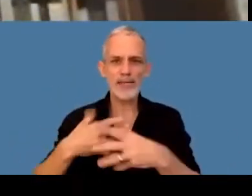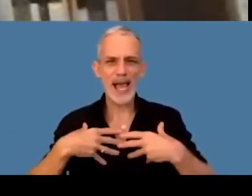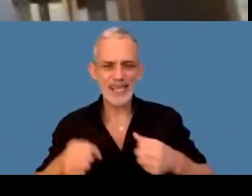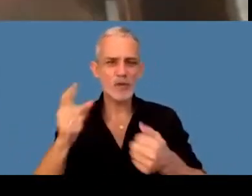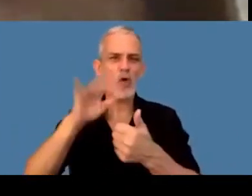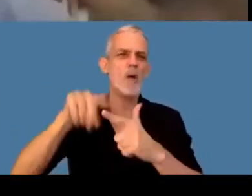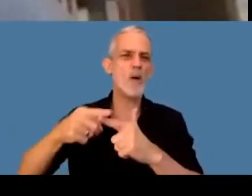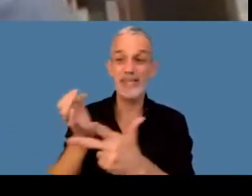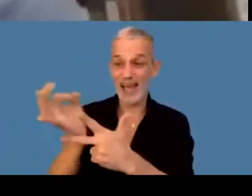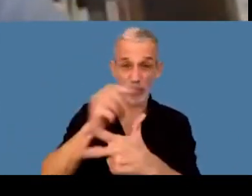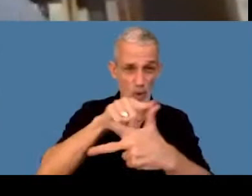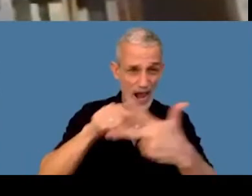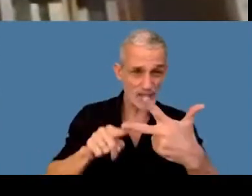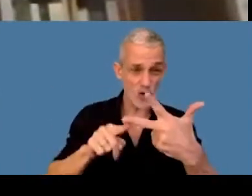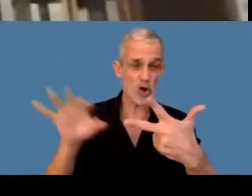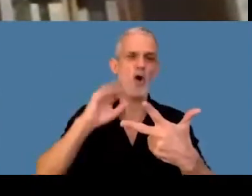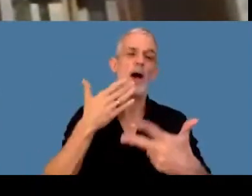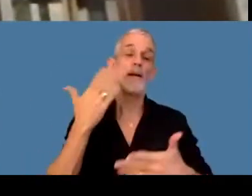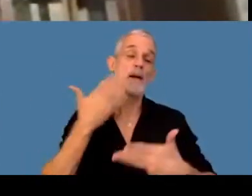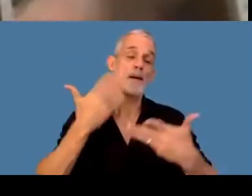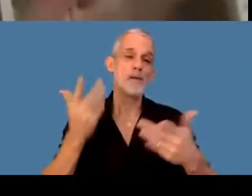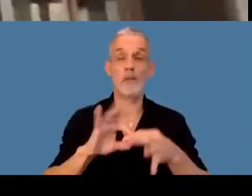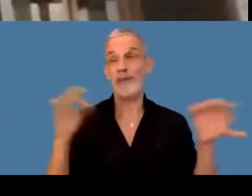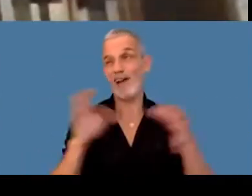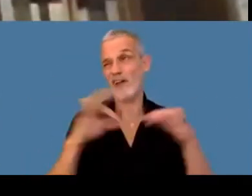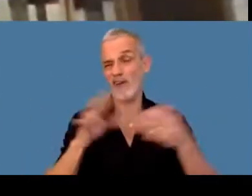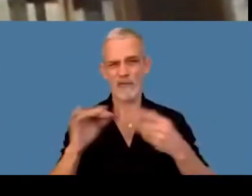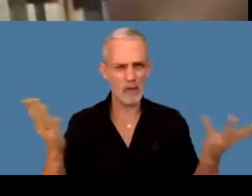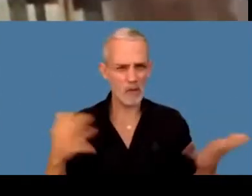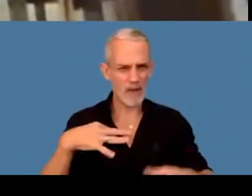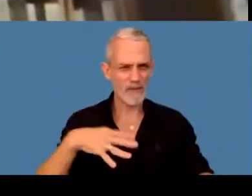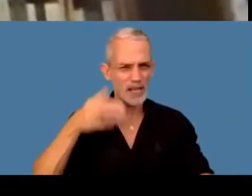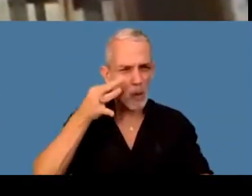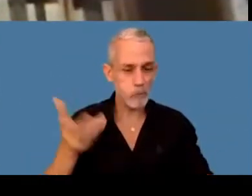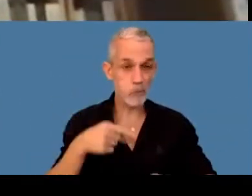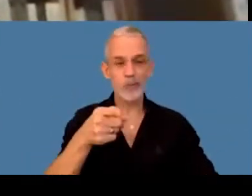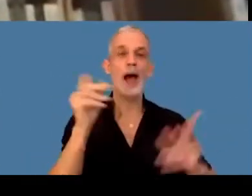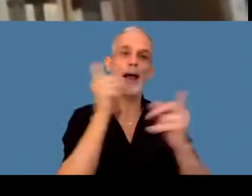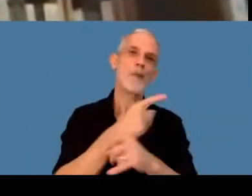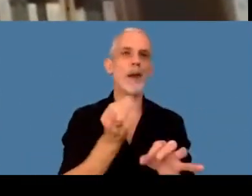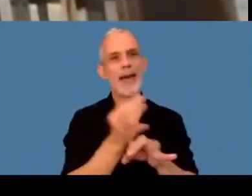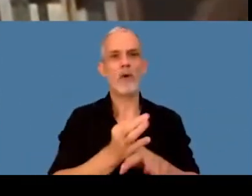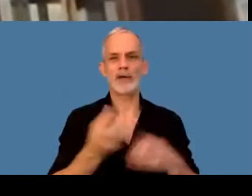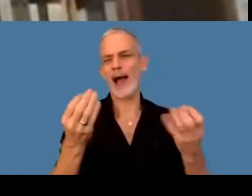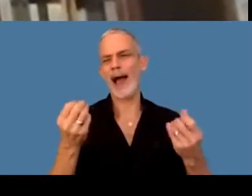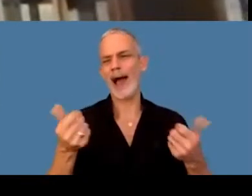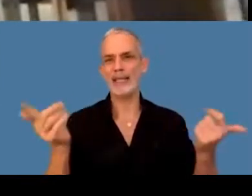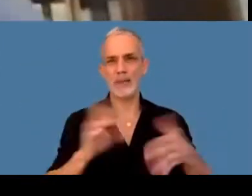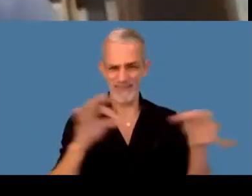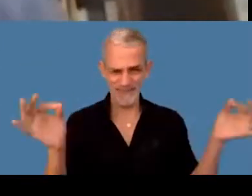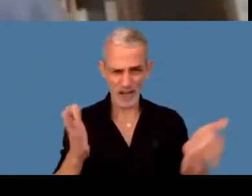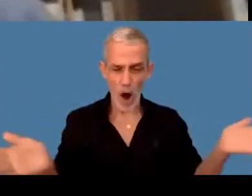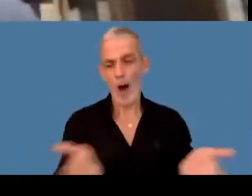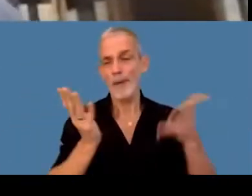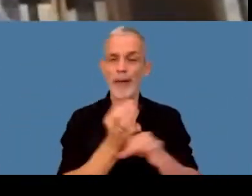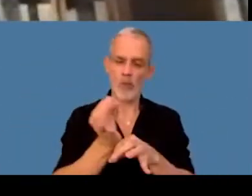políticas de educación, o vamos a estar hablando de frases vacías. Esto es como cuando a mí me dicen, el problema es la educación, ¿no? Hay que promover la educación.